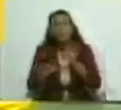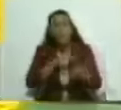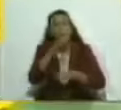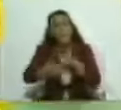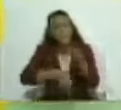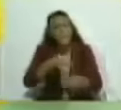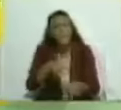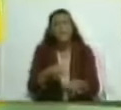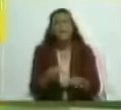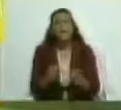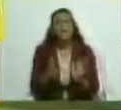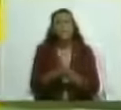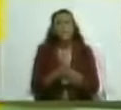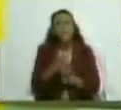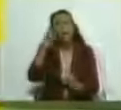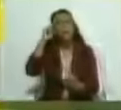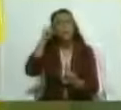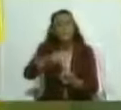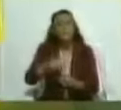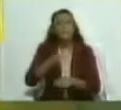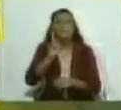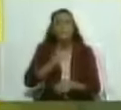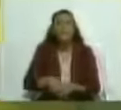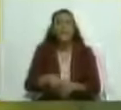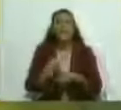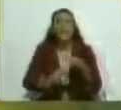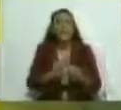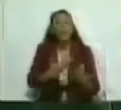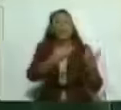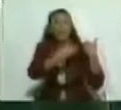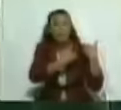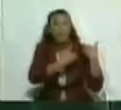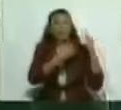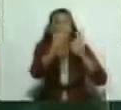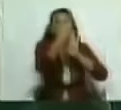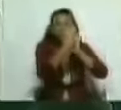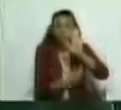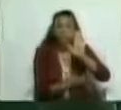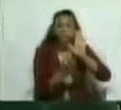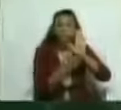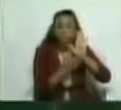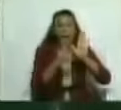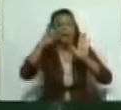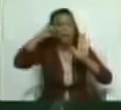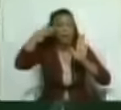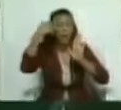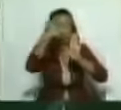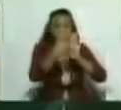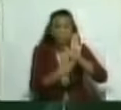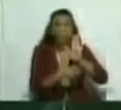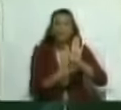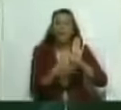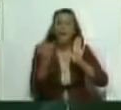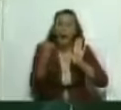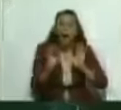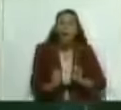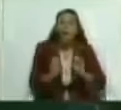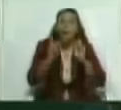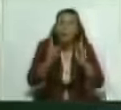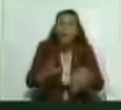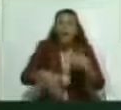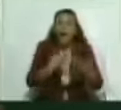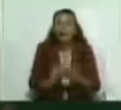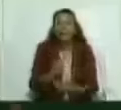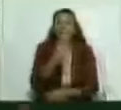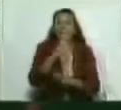Amoroso, haciendo referencia también a lo que corresponde al registro electoral. Recordemos que hay oportunidad hasta el